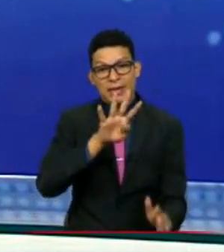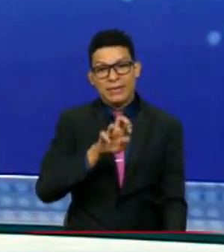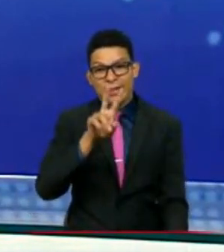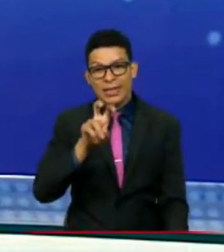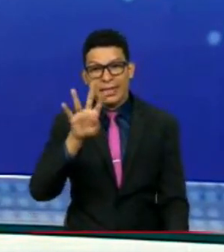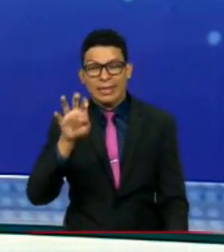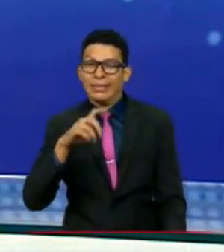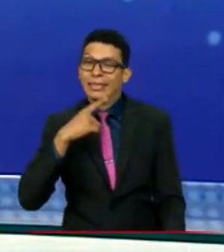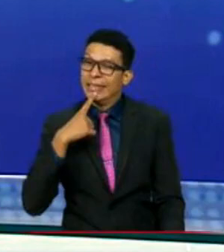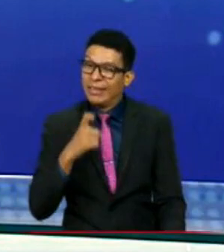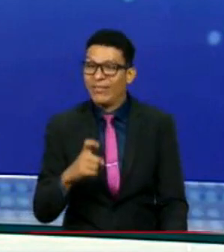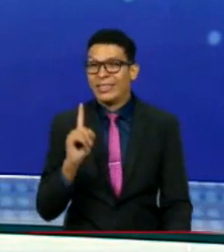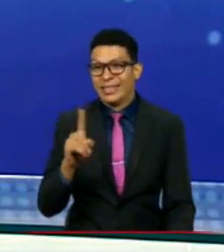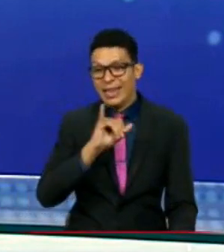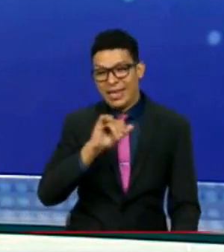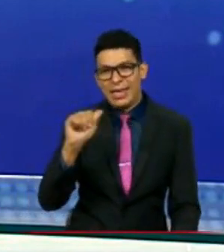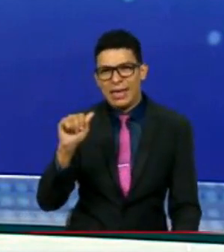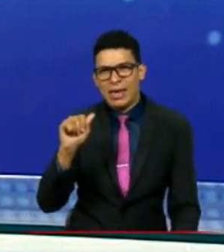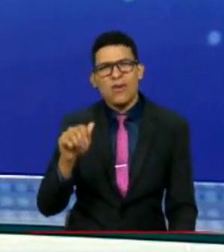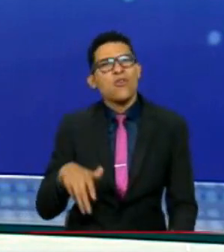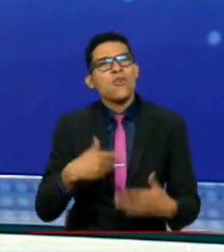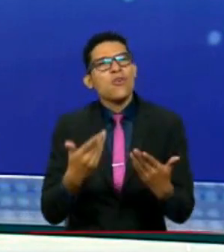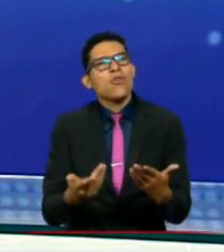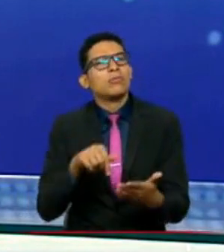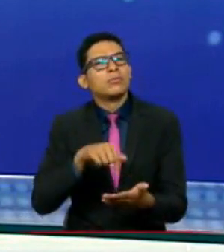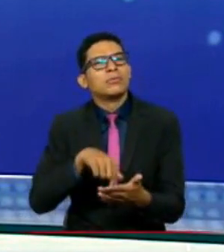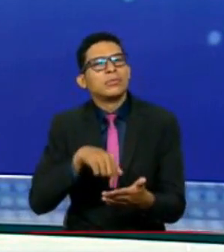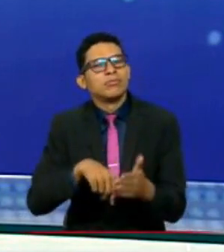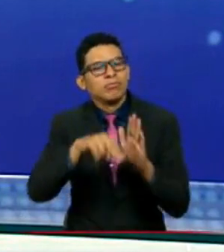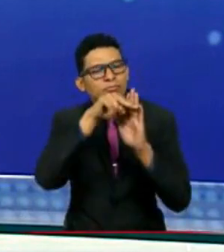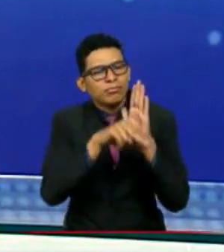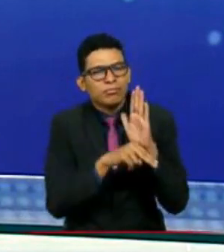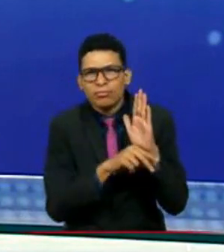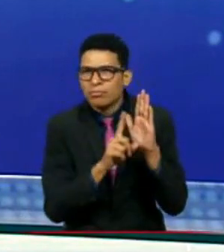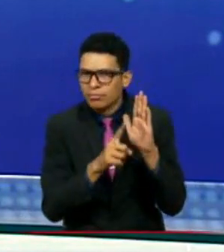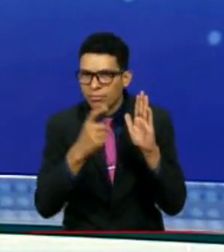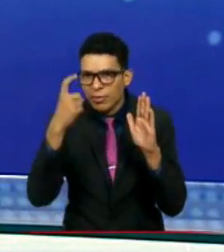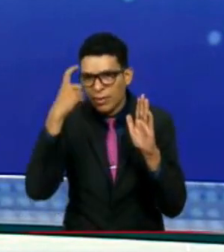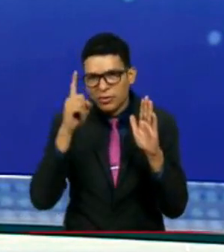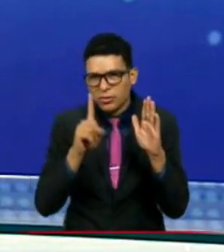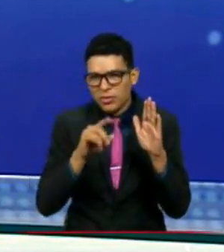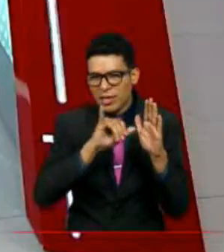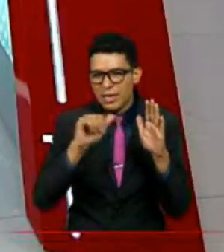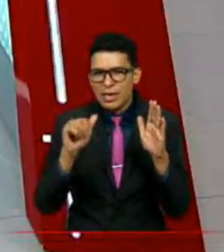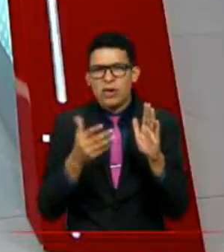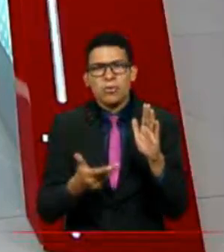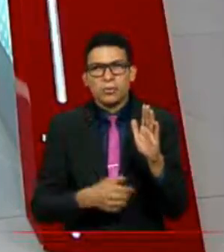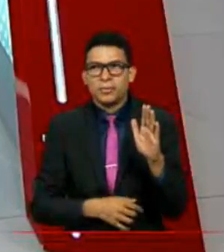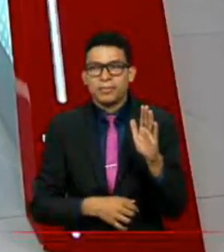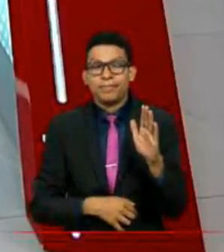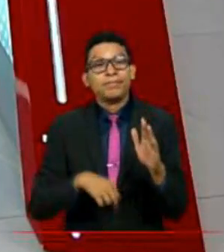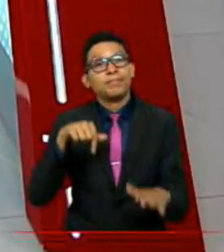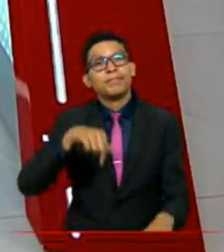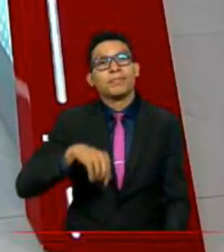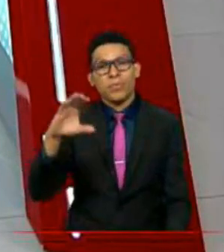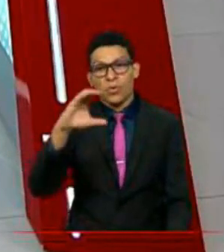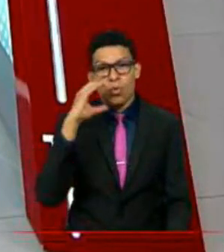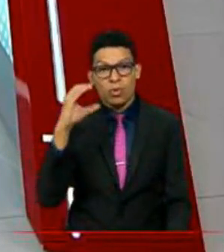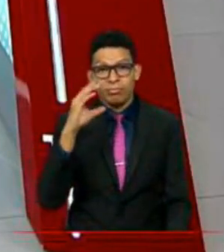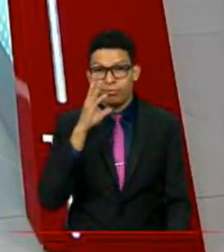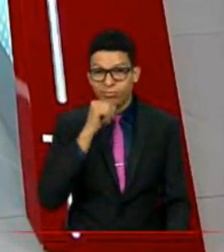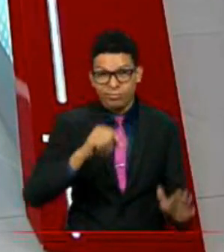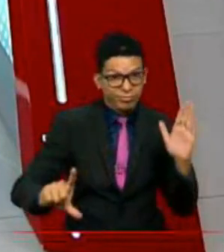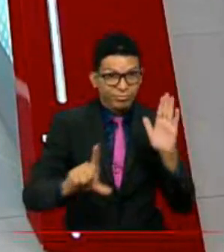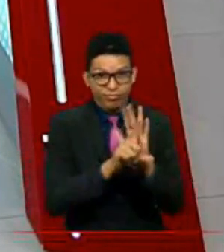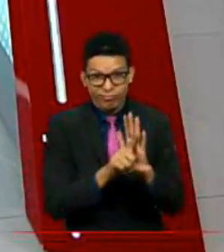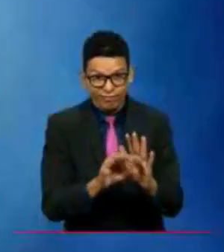ia pero empecemos por saber cómo se está regulando actualmente la Inteligencia artificial en Colombia bueno actualmente en Colombia no tenemos una